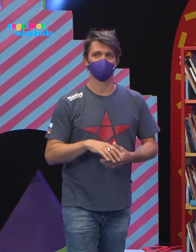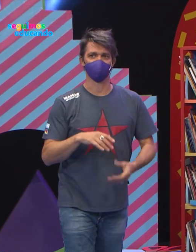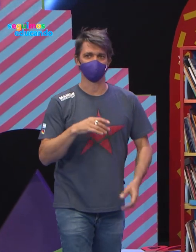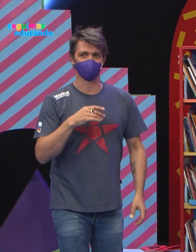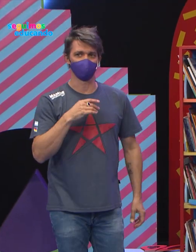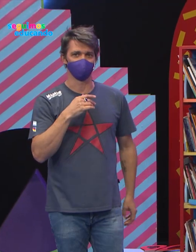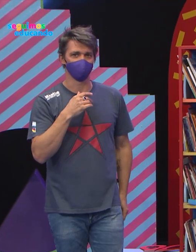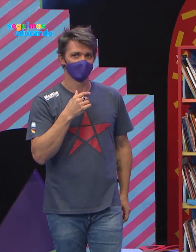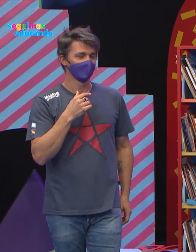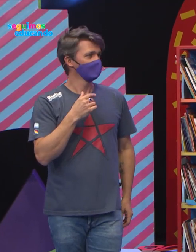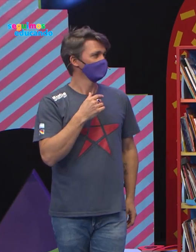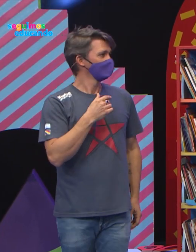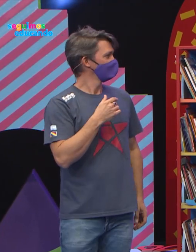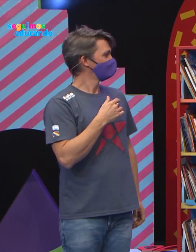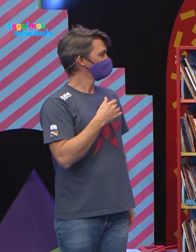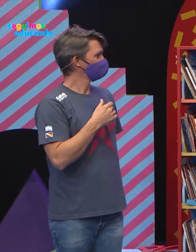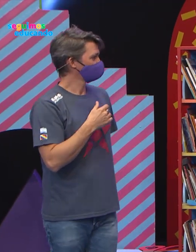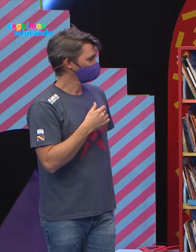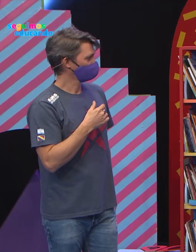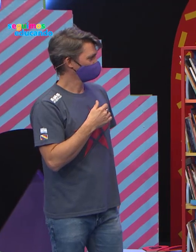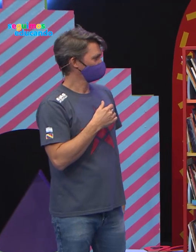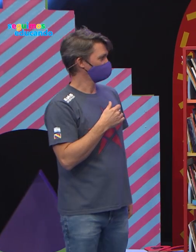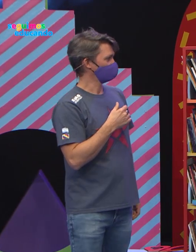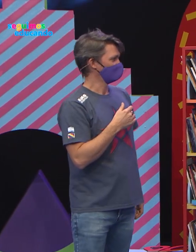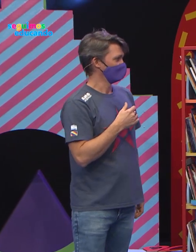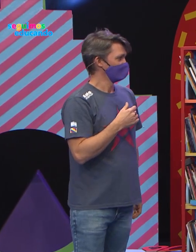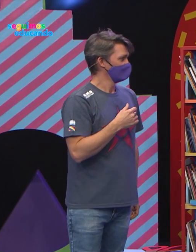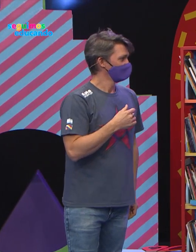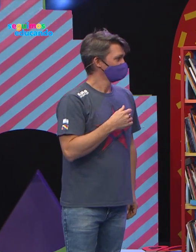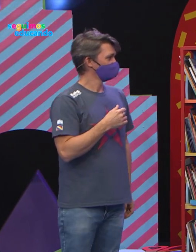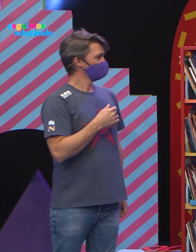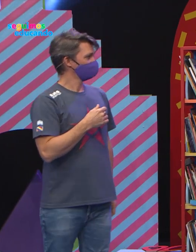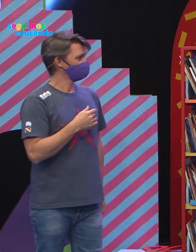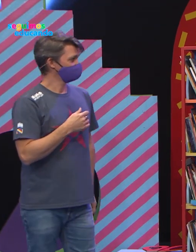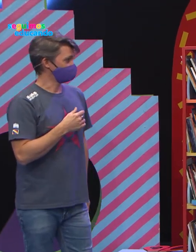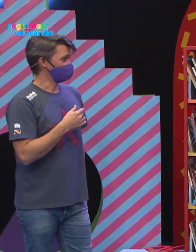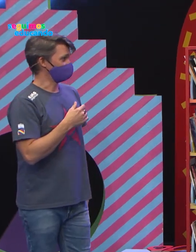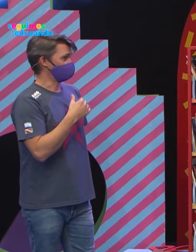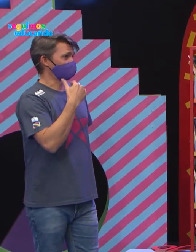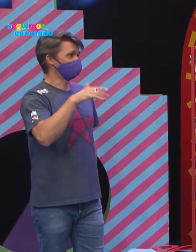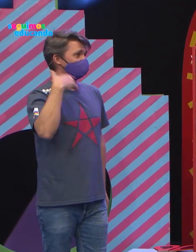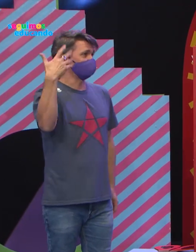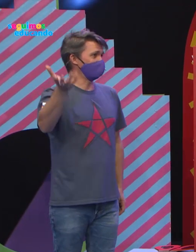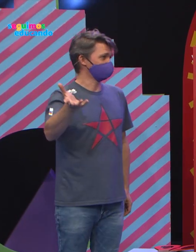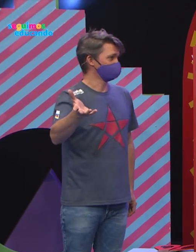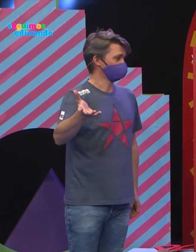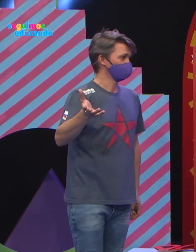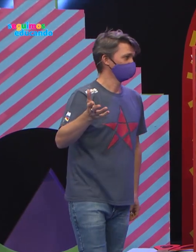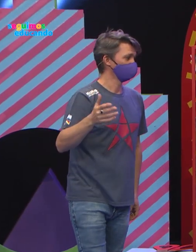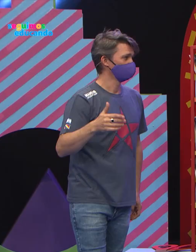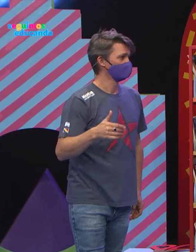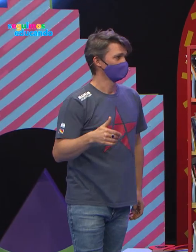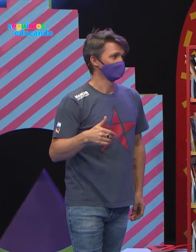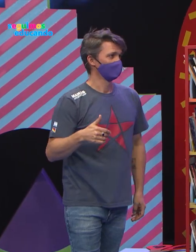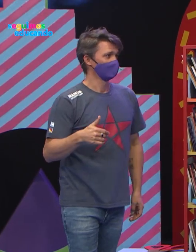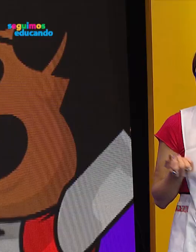Perfecto. Exactamente. Esto que yo había dicho recién, ¿no? Sí. Avistar. Avistar. La acción de... ¿No? Sí, avistás y mirás. Avistaje,